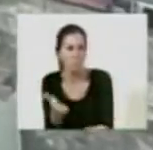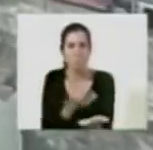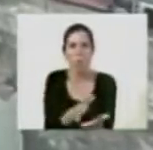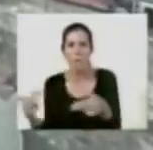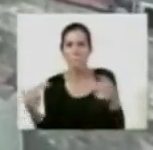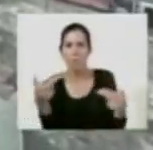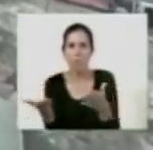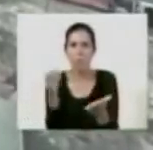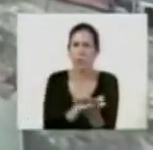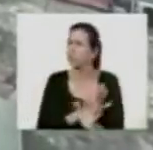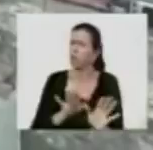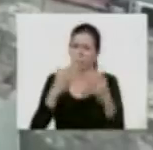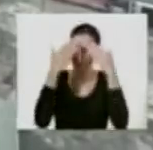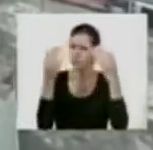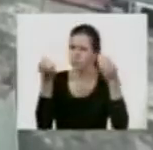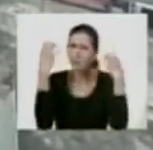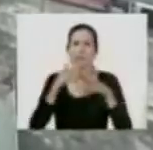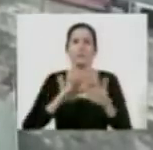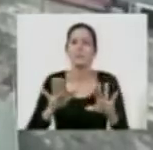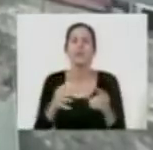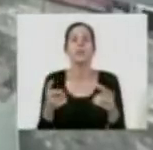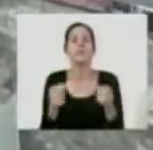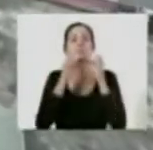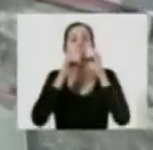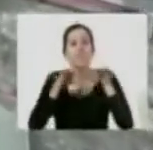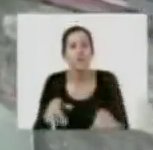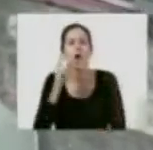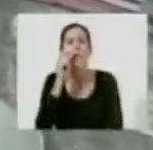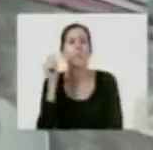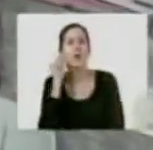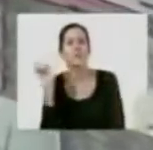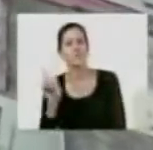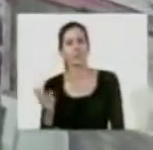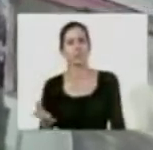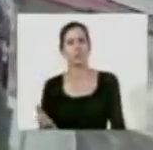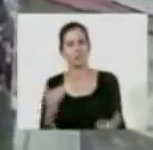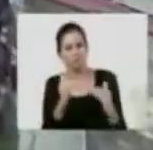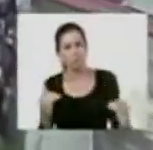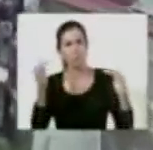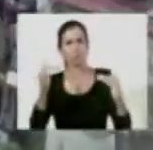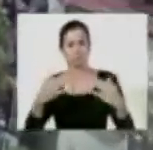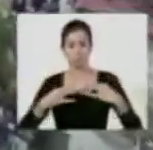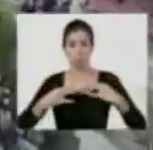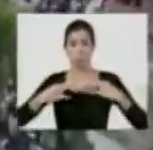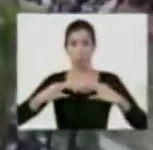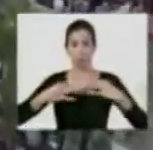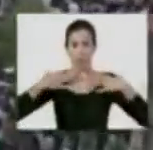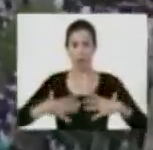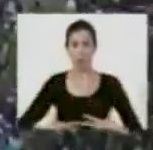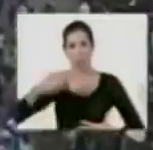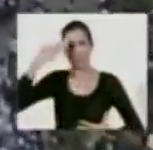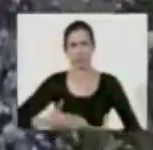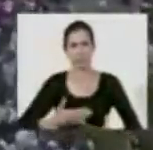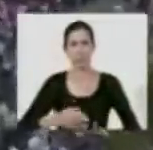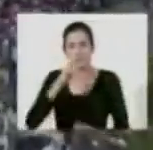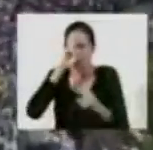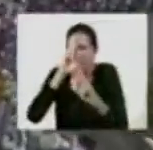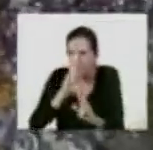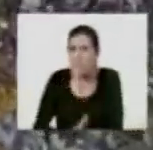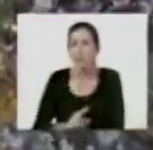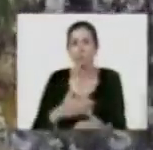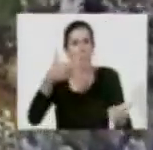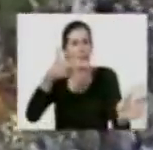nos traiga la bendición a estos hombres venezolanos que dignifican su uniforme, sus armas para la defensa, para la